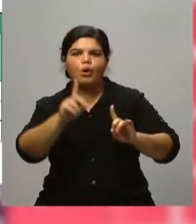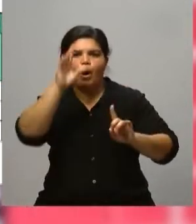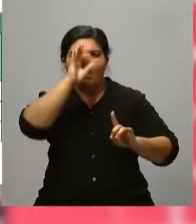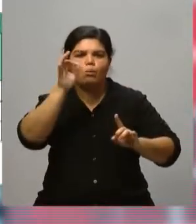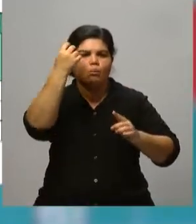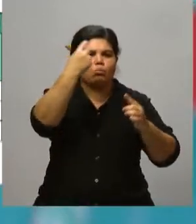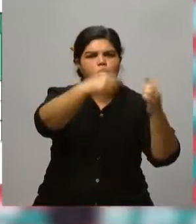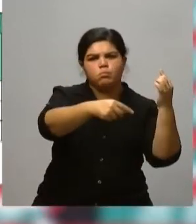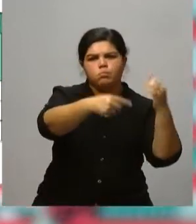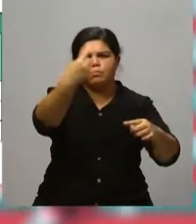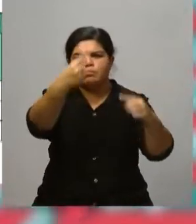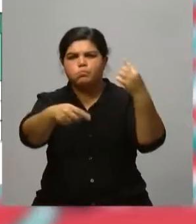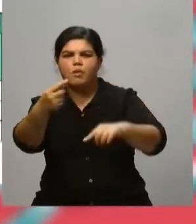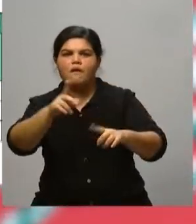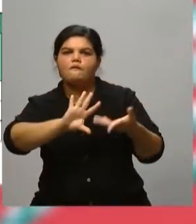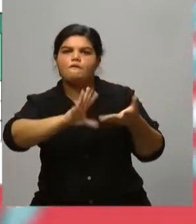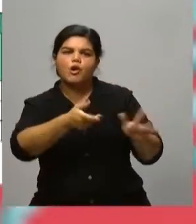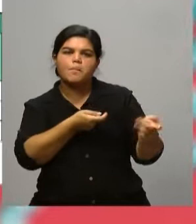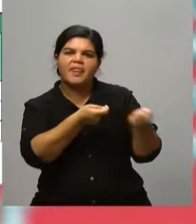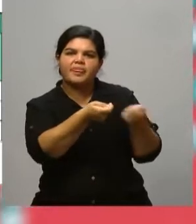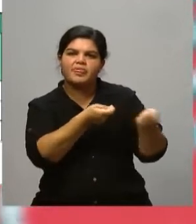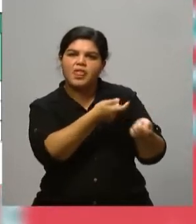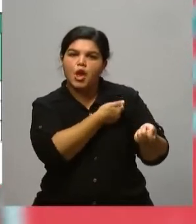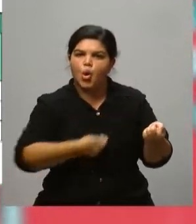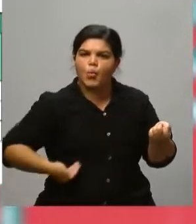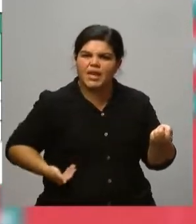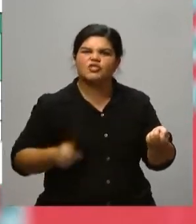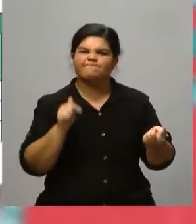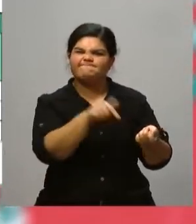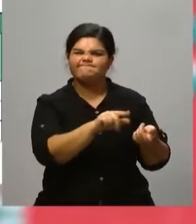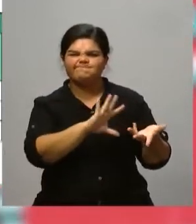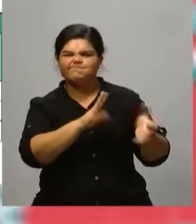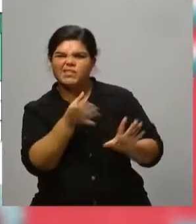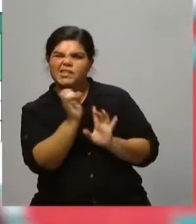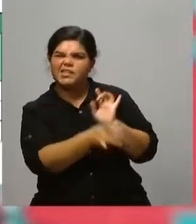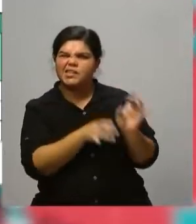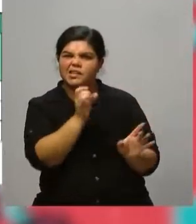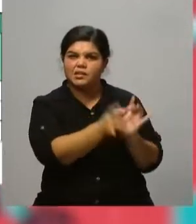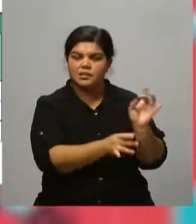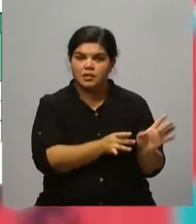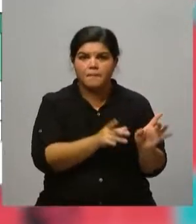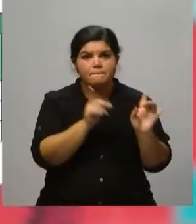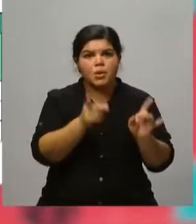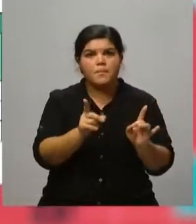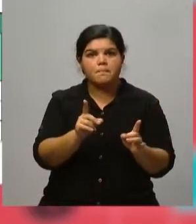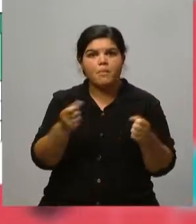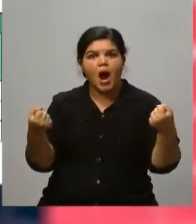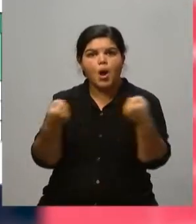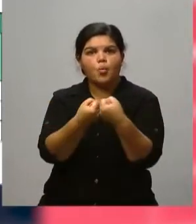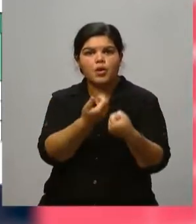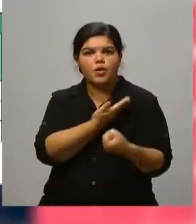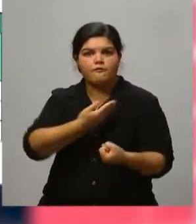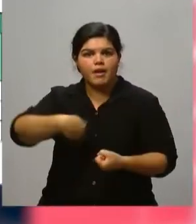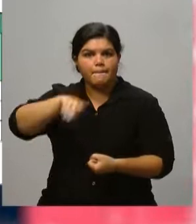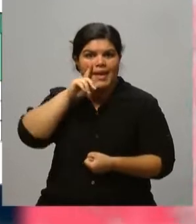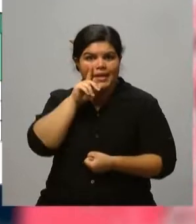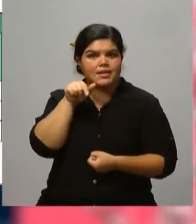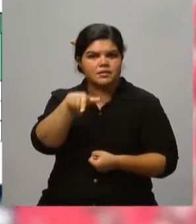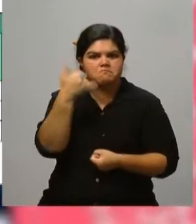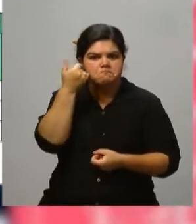a quién votaría en el 2023, porque ya se están haciendo esas encuestas, y vamos a analizar un poquito sobre este